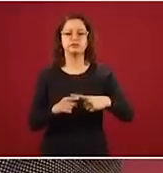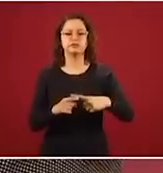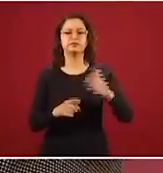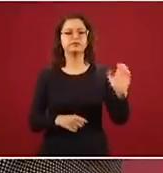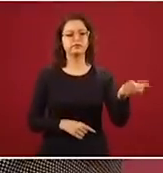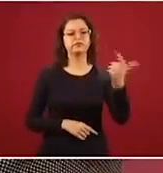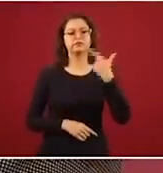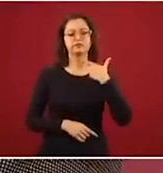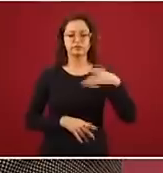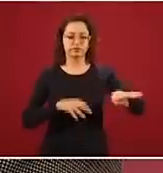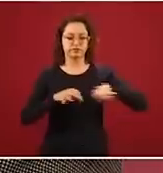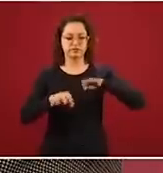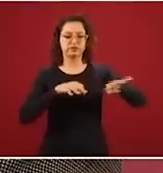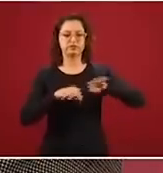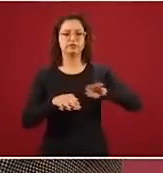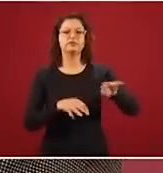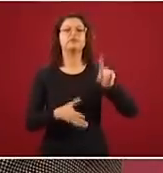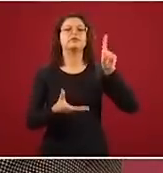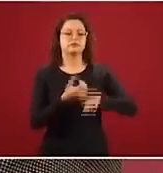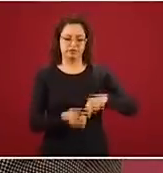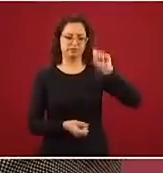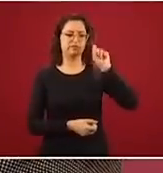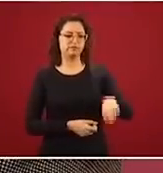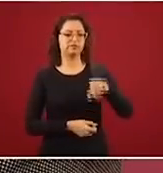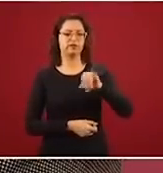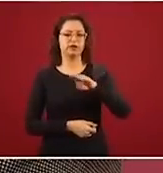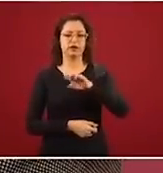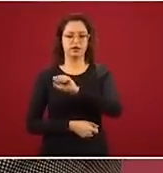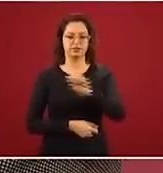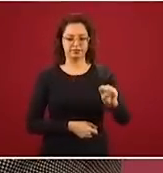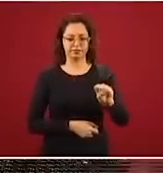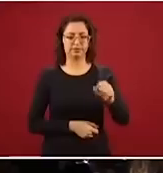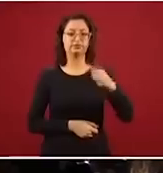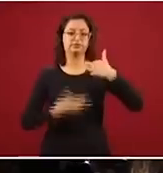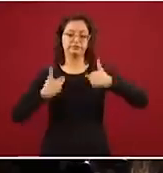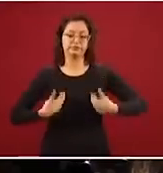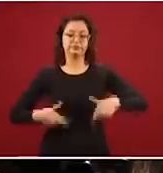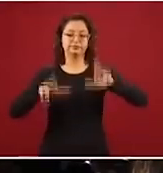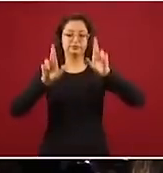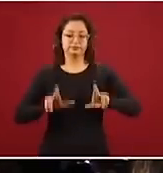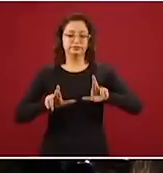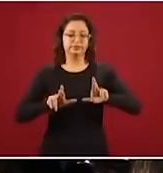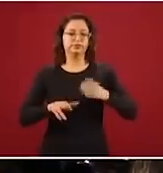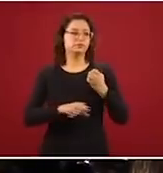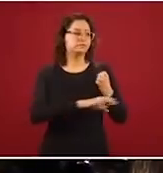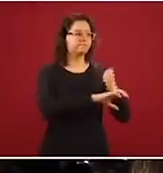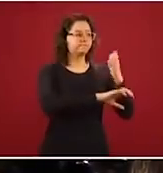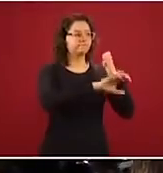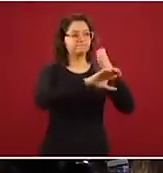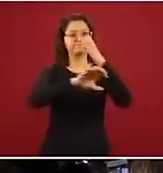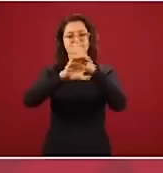trabajadores del seguro, los que van a representarnos en los estados.